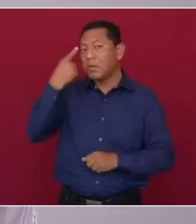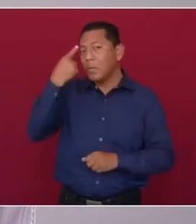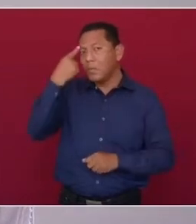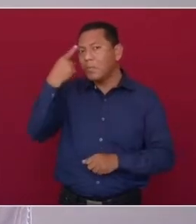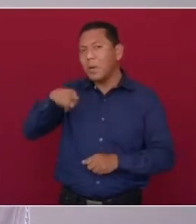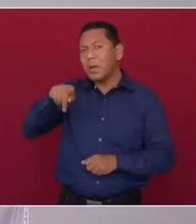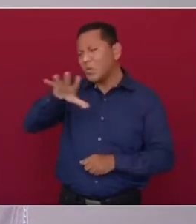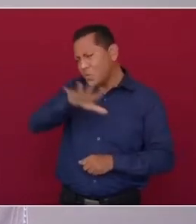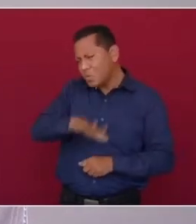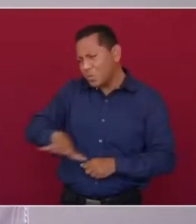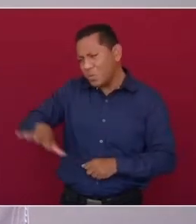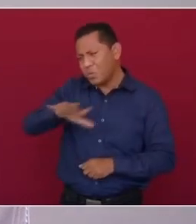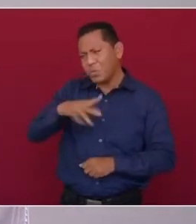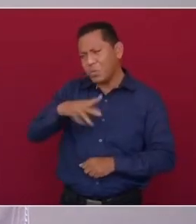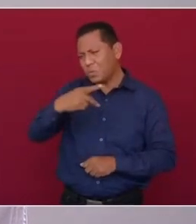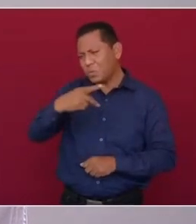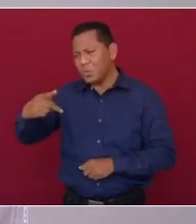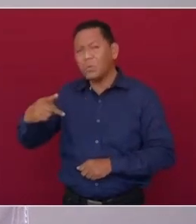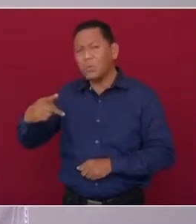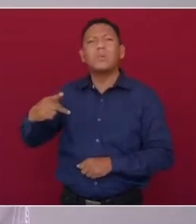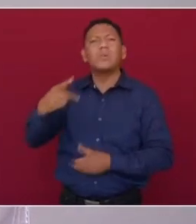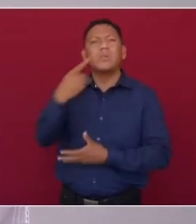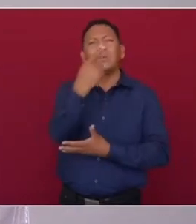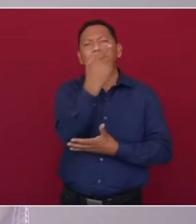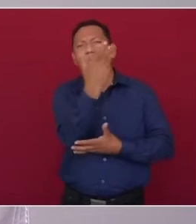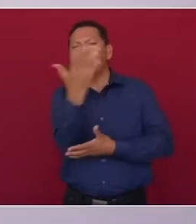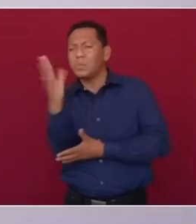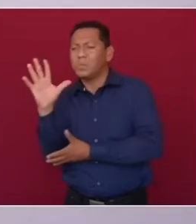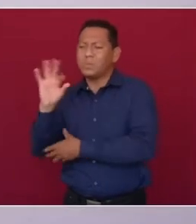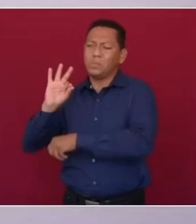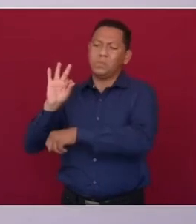salud y el medio ambiente.